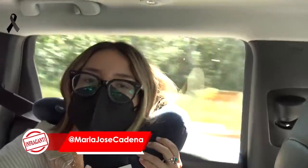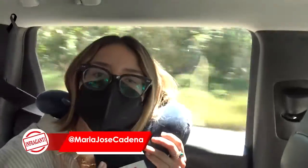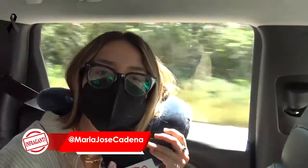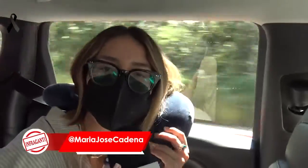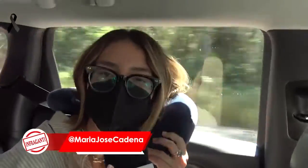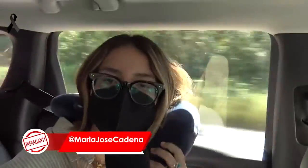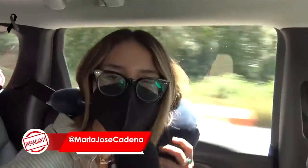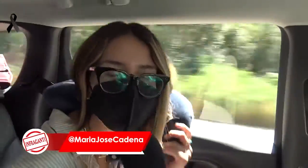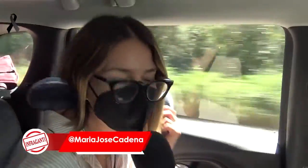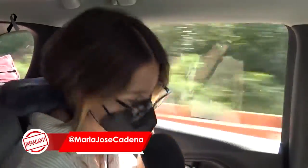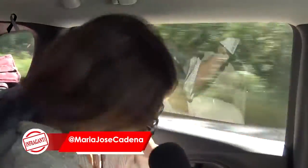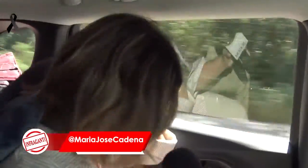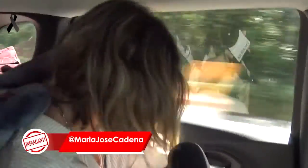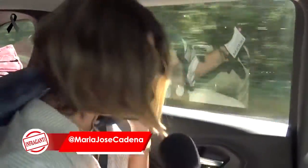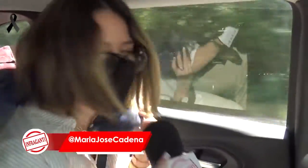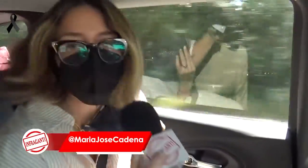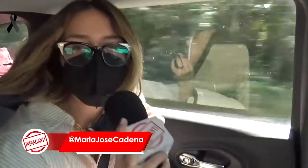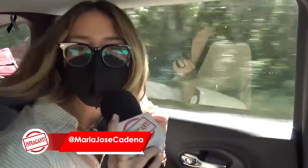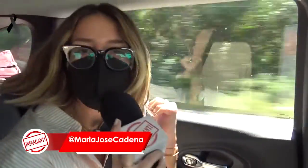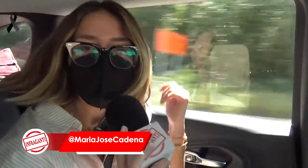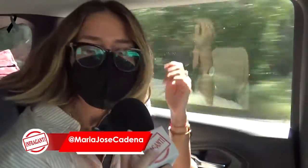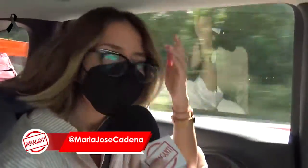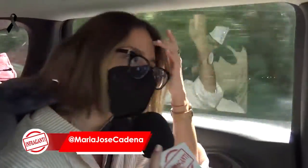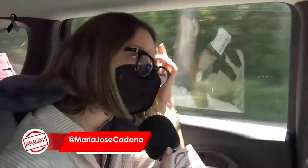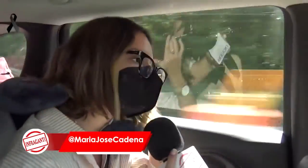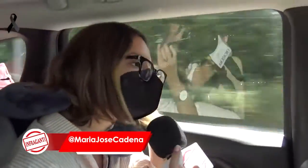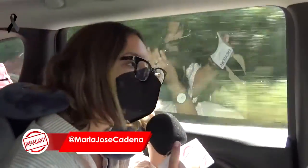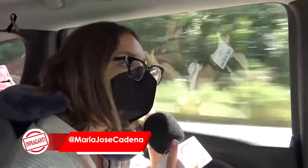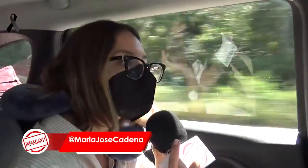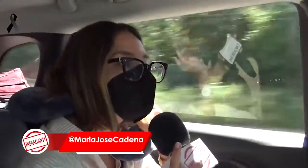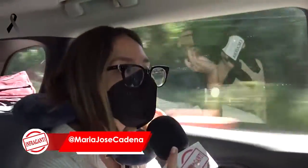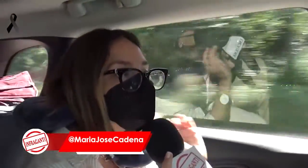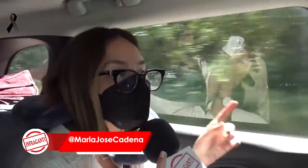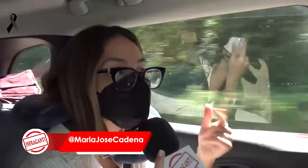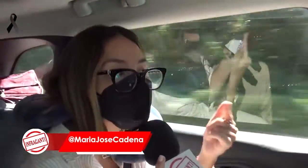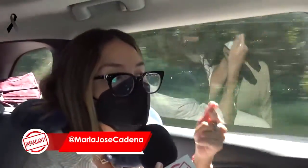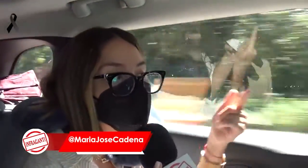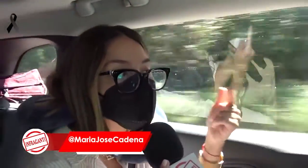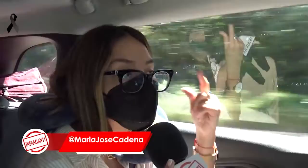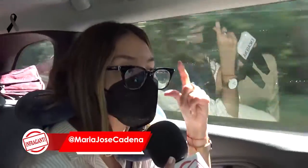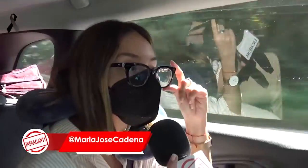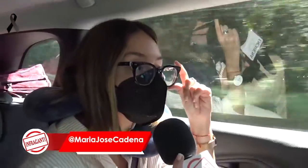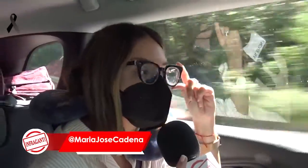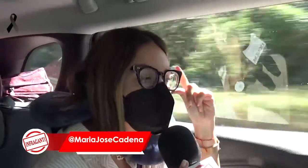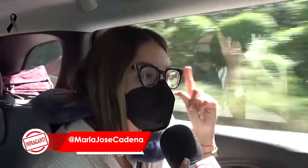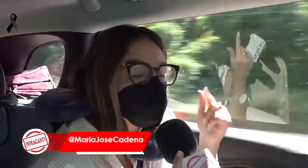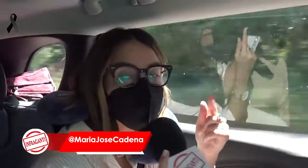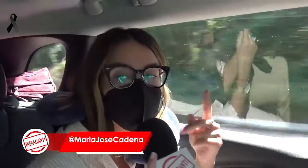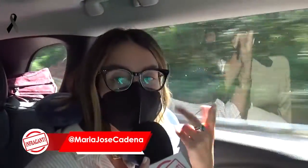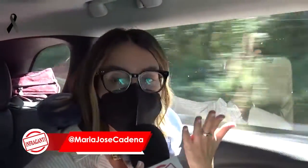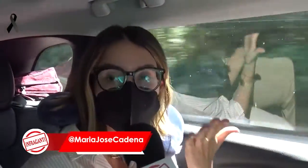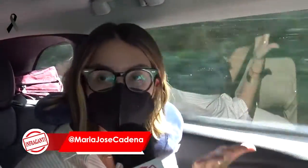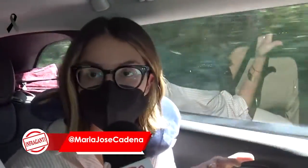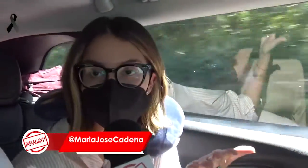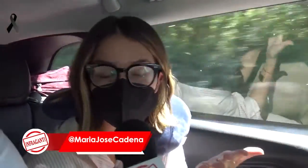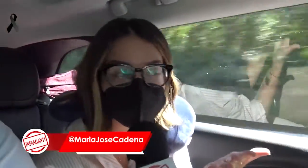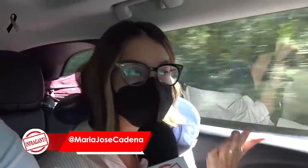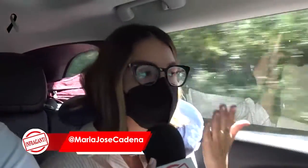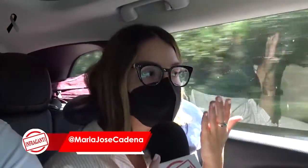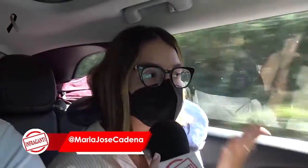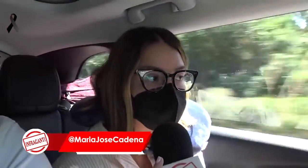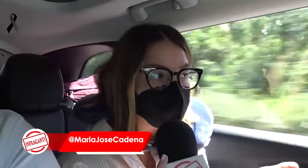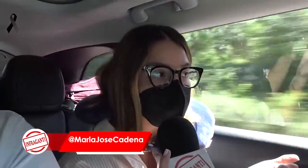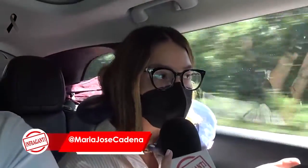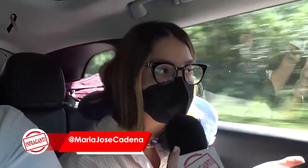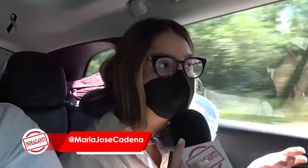mi almohadita y todo. Yo vengo preparada, Va cambiando constantemente, entonces no se confíen